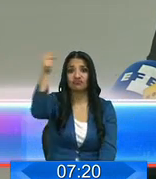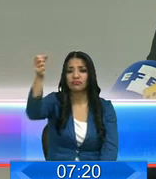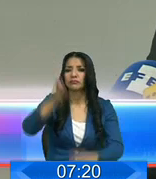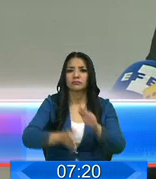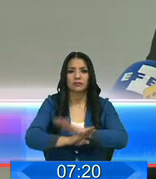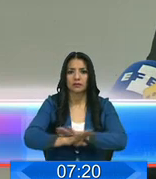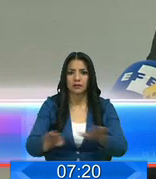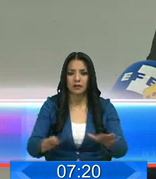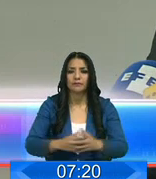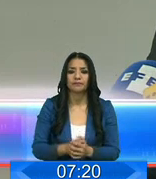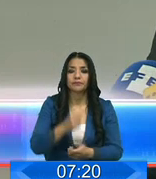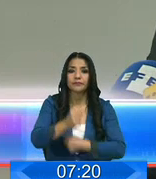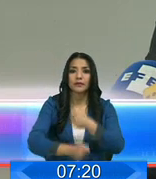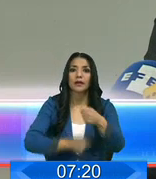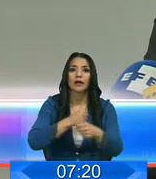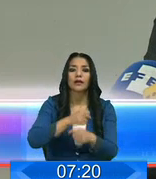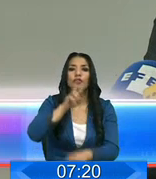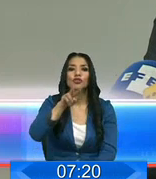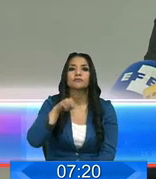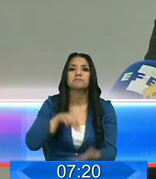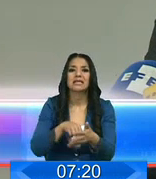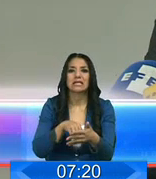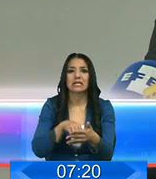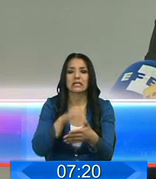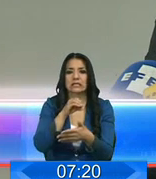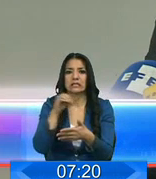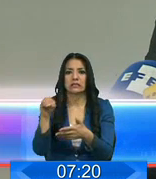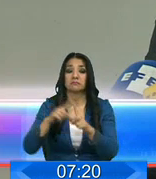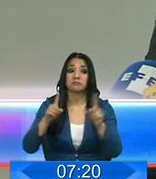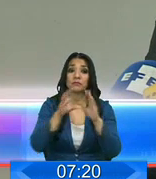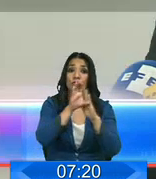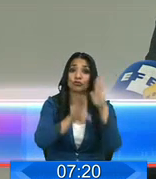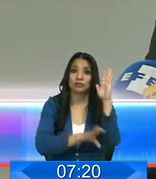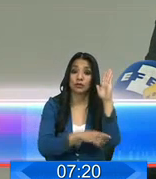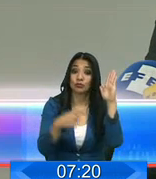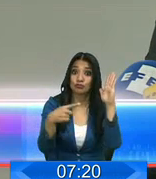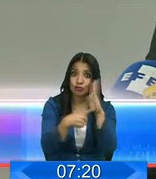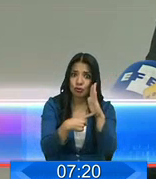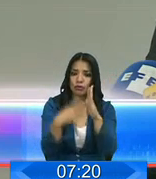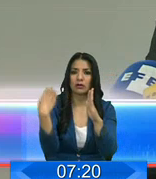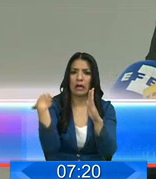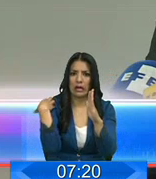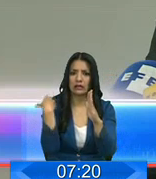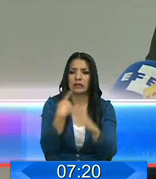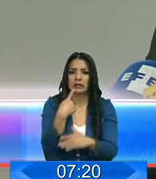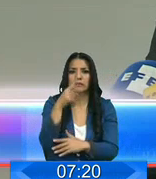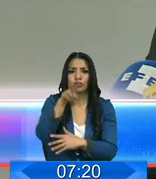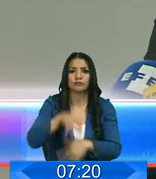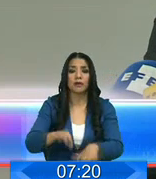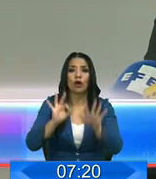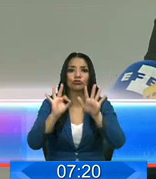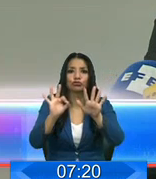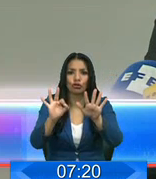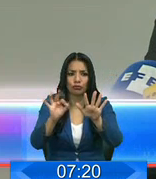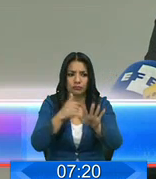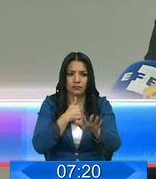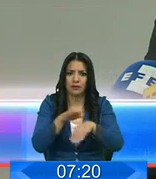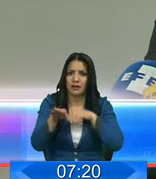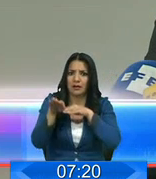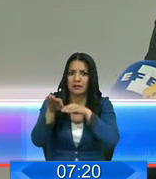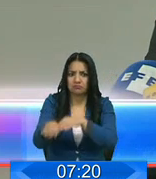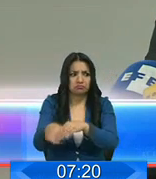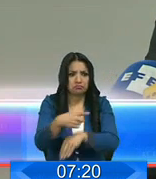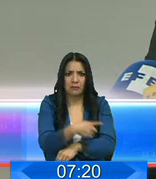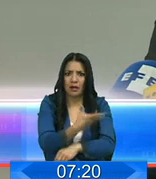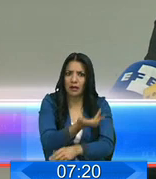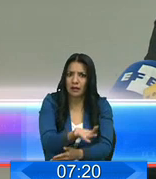puesto que data del año 2000, mientras que la Constitución garantista que nos ampara data del año 2008. Nosotros